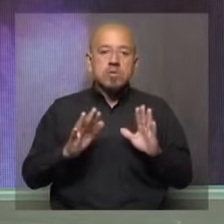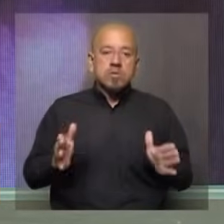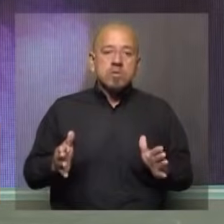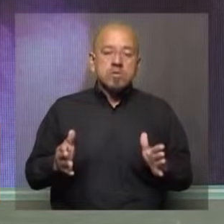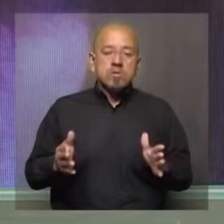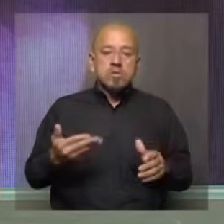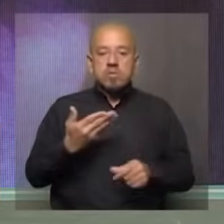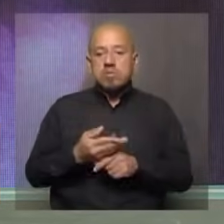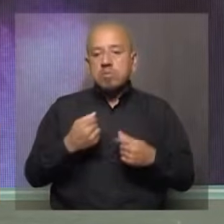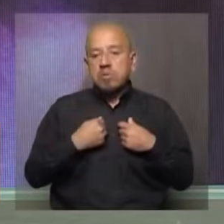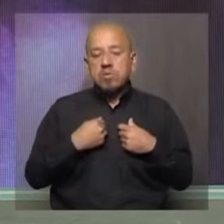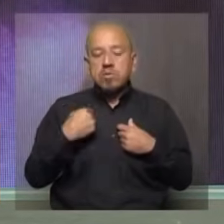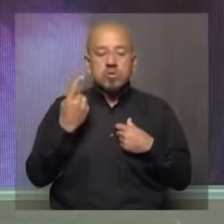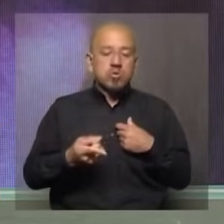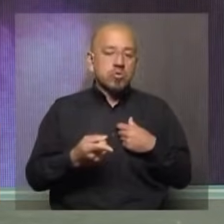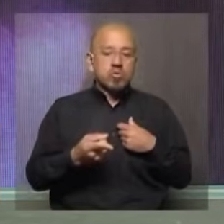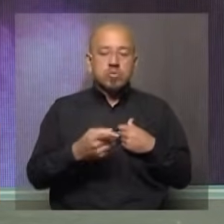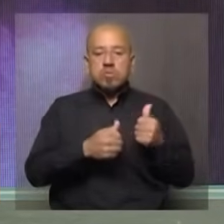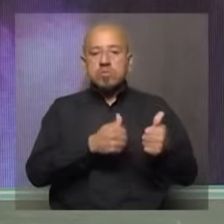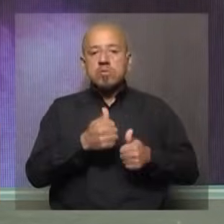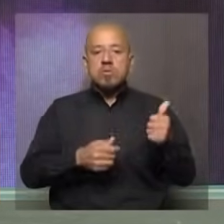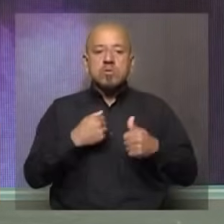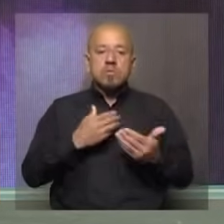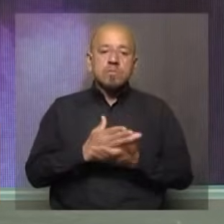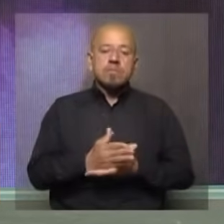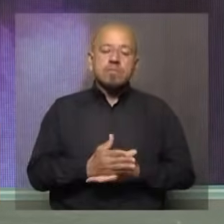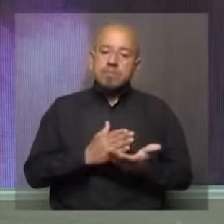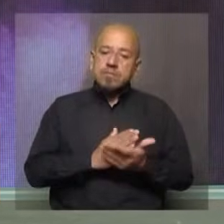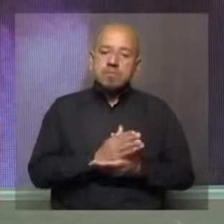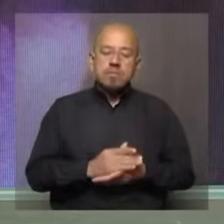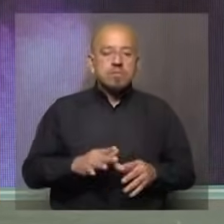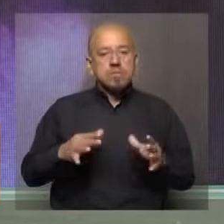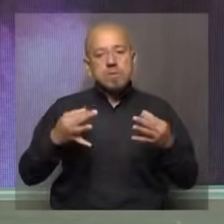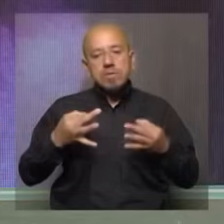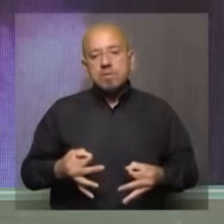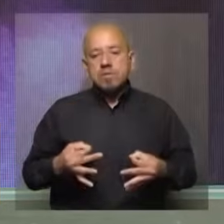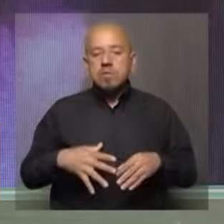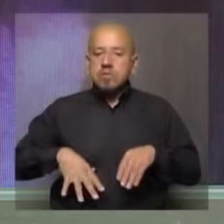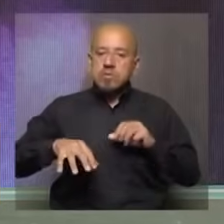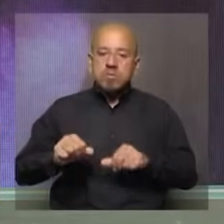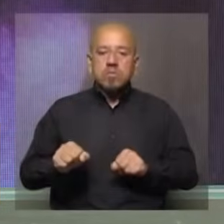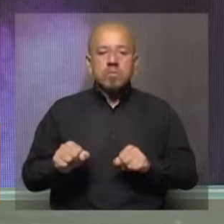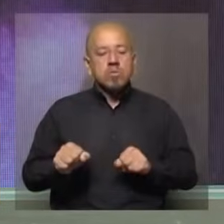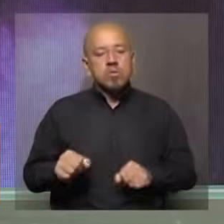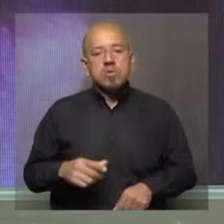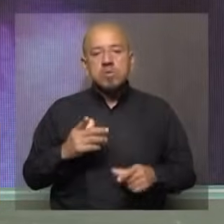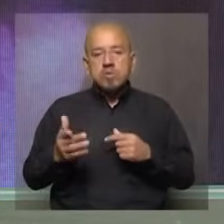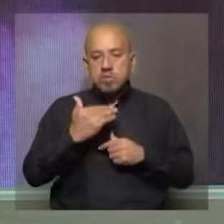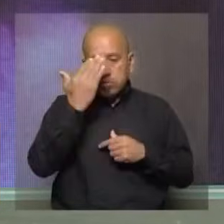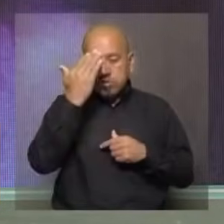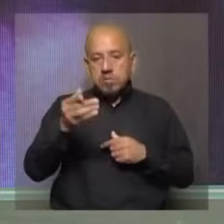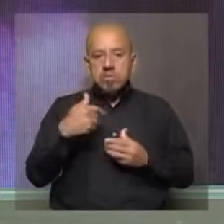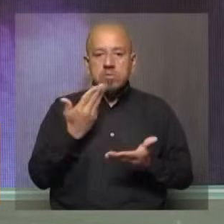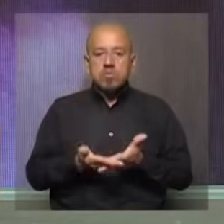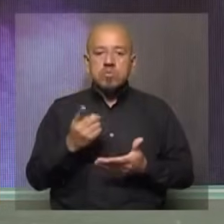a mí ni a los otros candidatos. Yo he hecho siempre he cumplido los compromisos que el Frente Amplio me ha